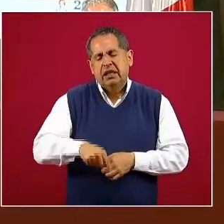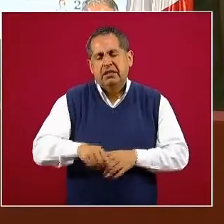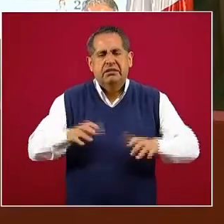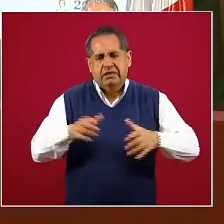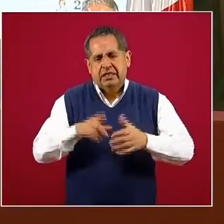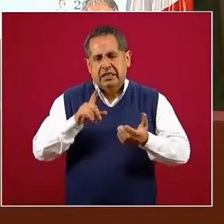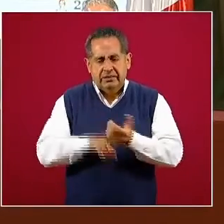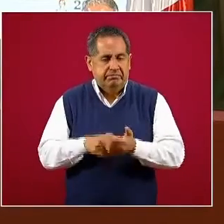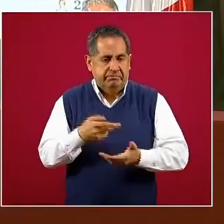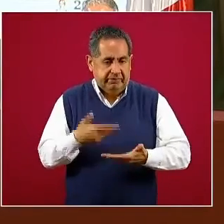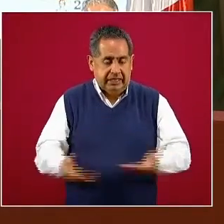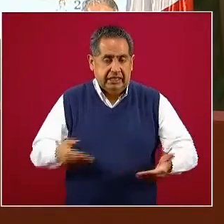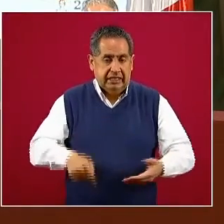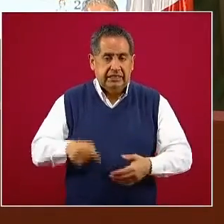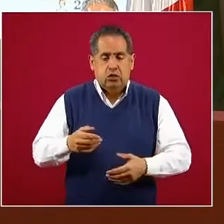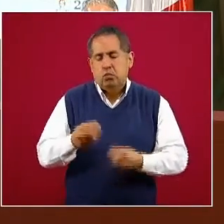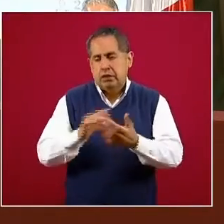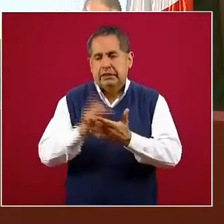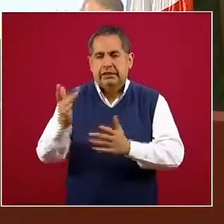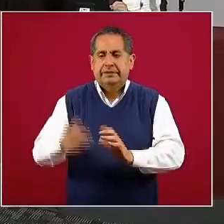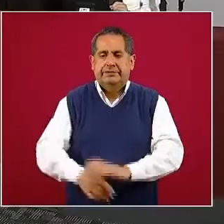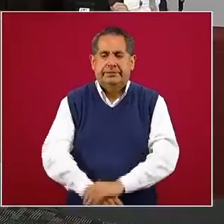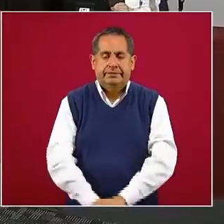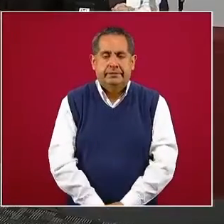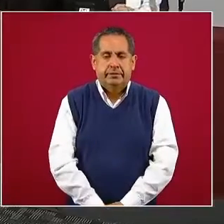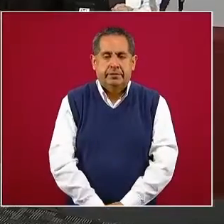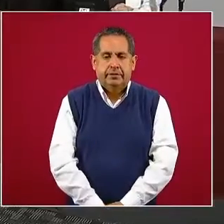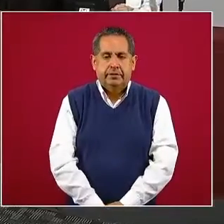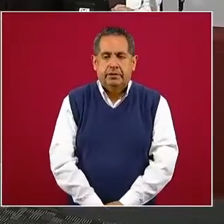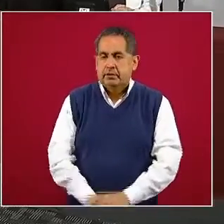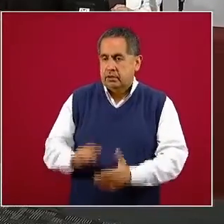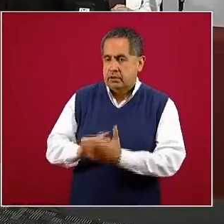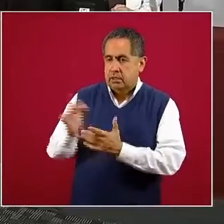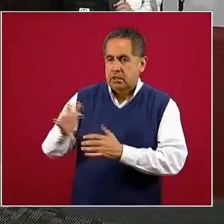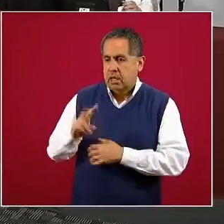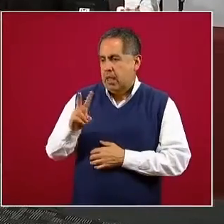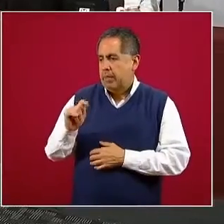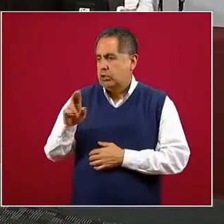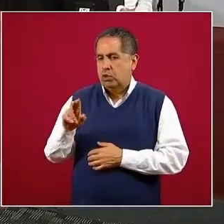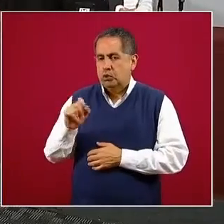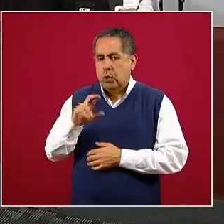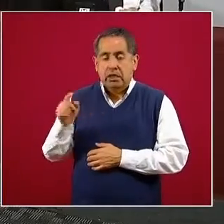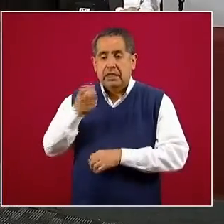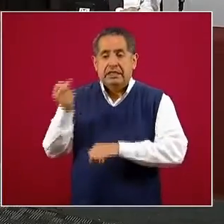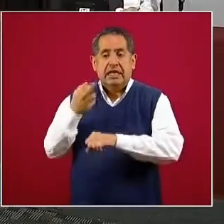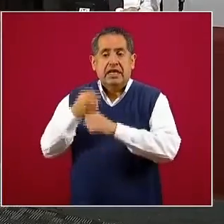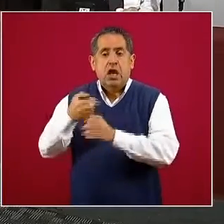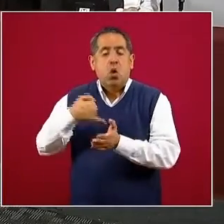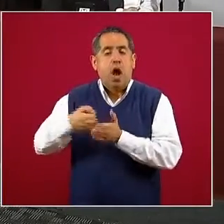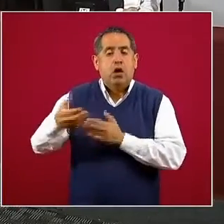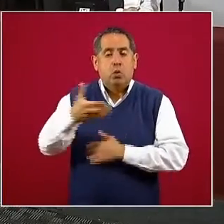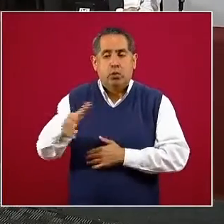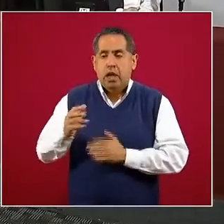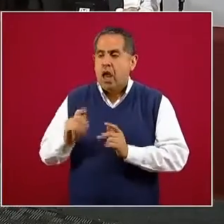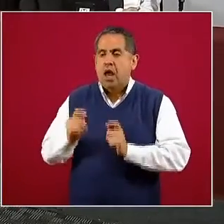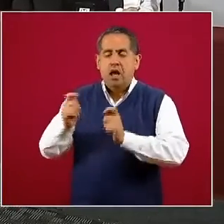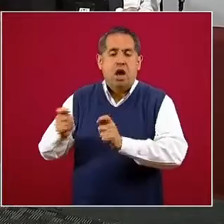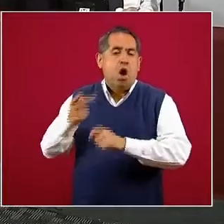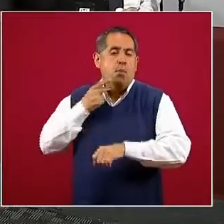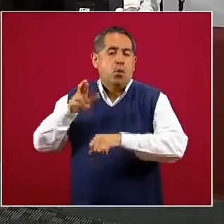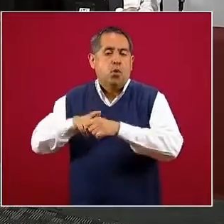Puebla estamos contribuyendo a un aspecto esencial que es la continuidad en la producción de